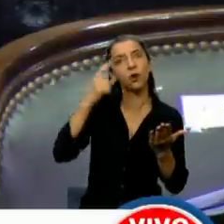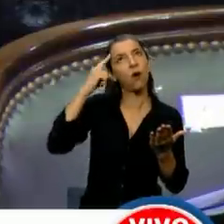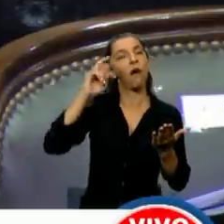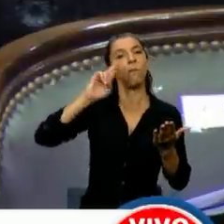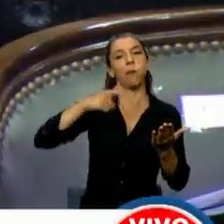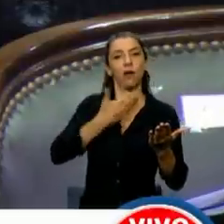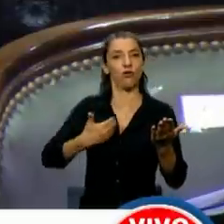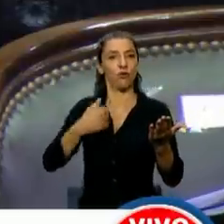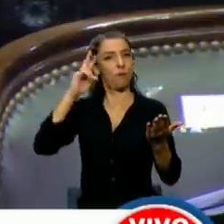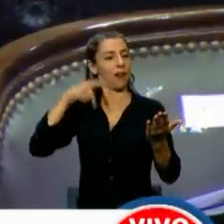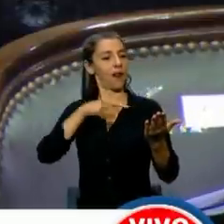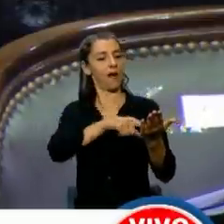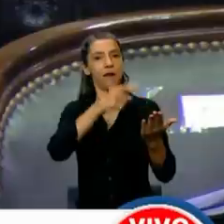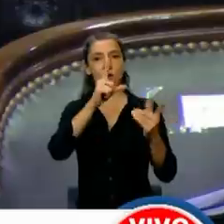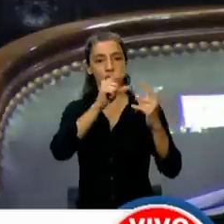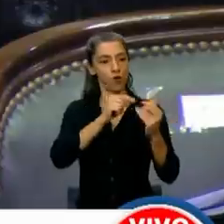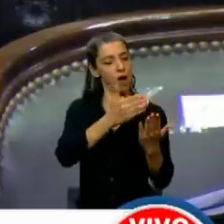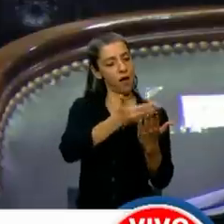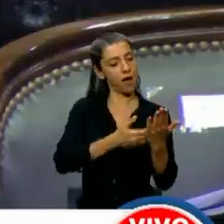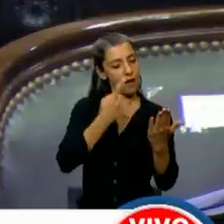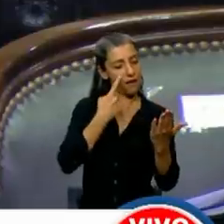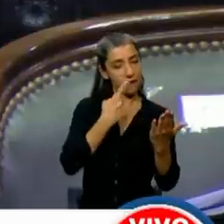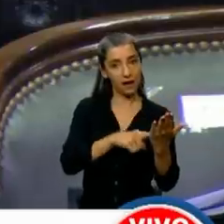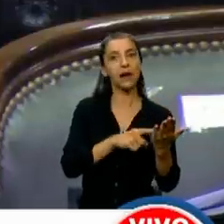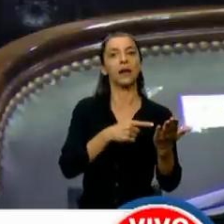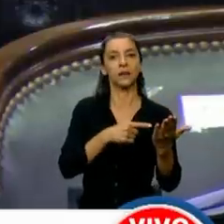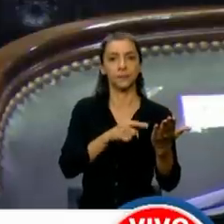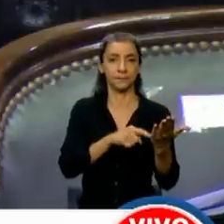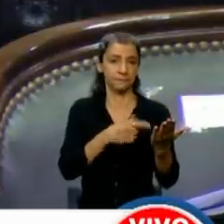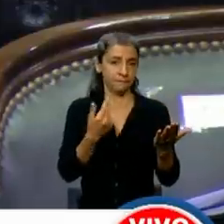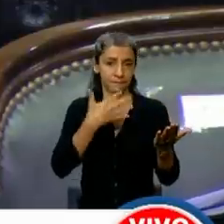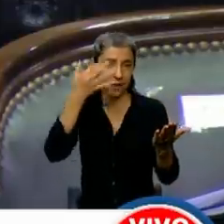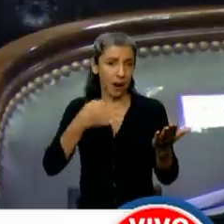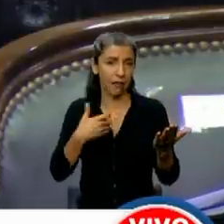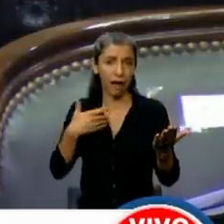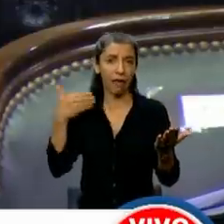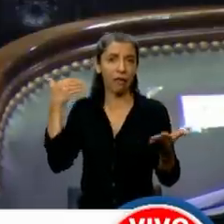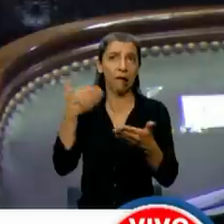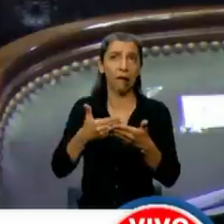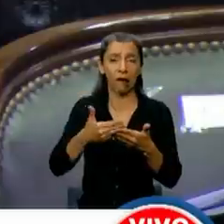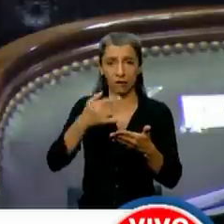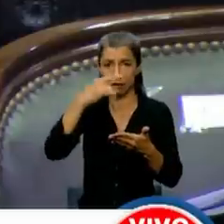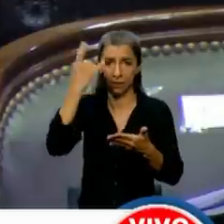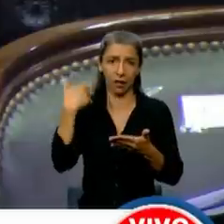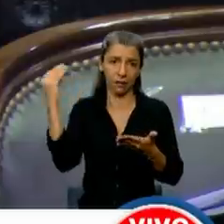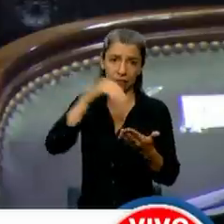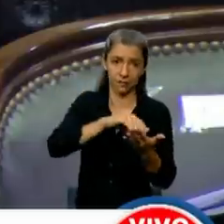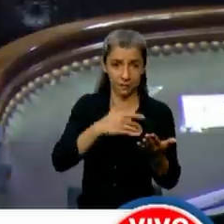que viene no tan sólo es improvisados sino que más imperdonable aún el mentiroso